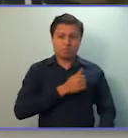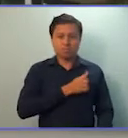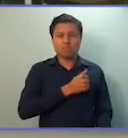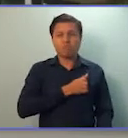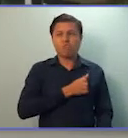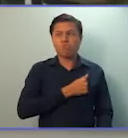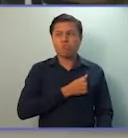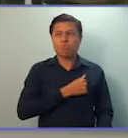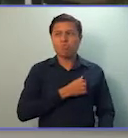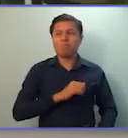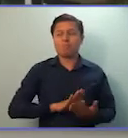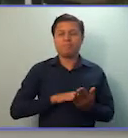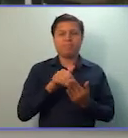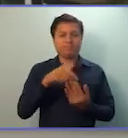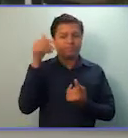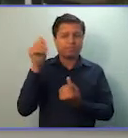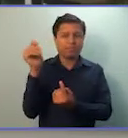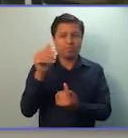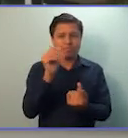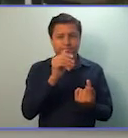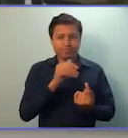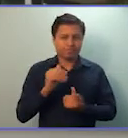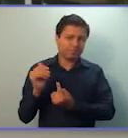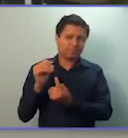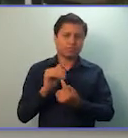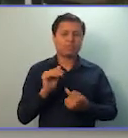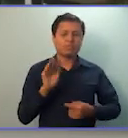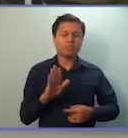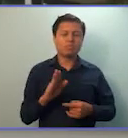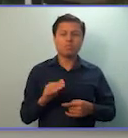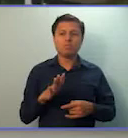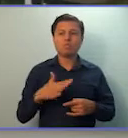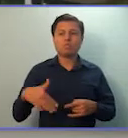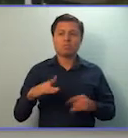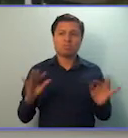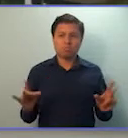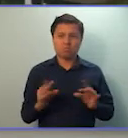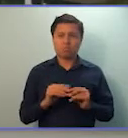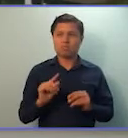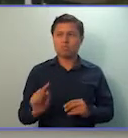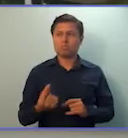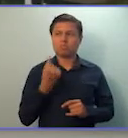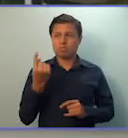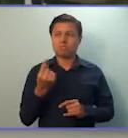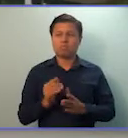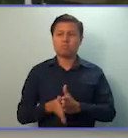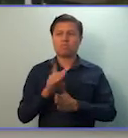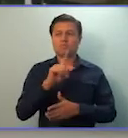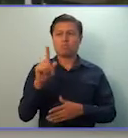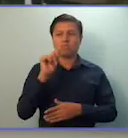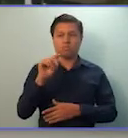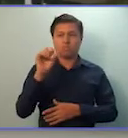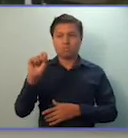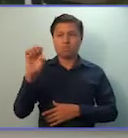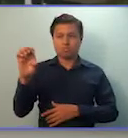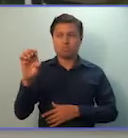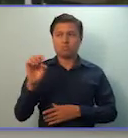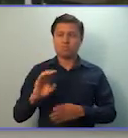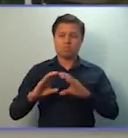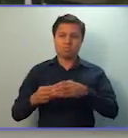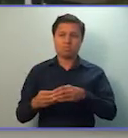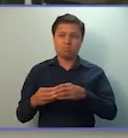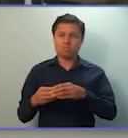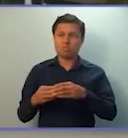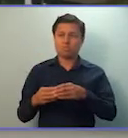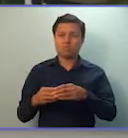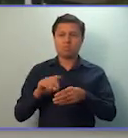de desarrollarnos los procesos de capacitación en sus asociaciones y por primera vez el tribunal supremo electoral con el grupo vulnerable